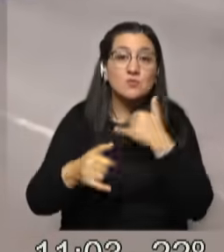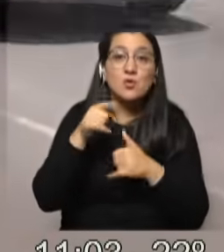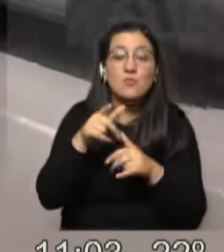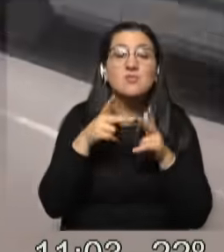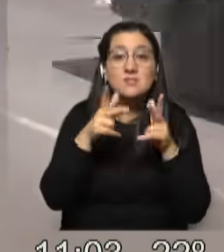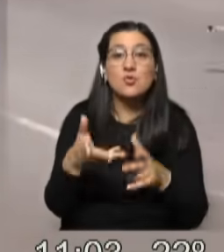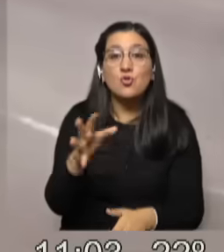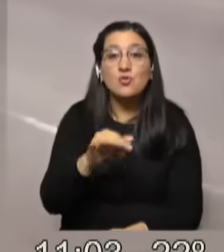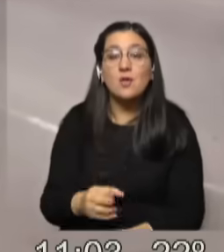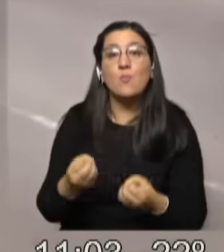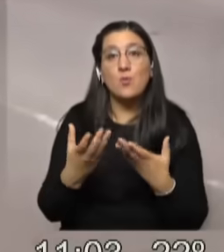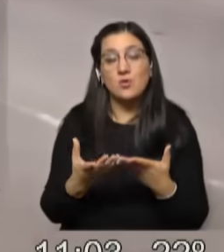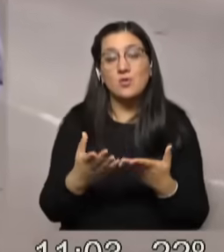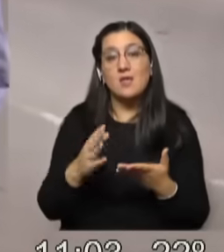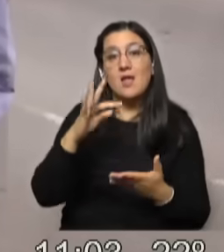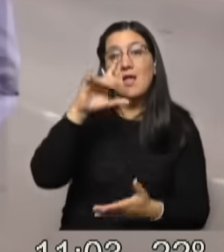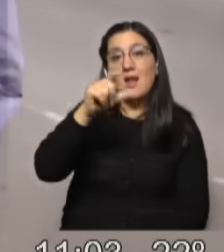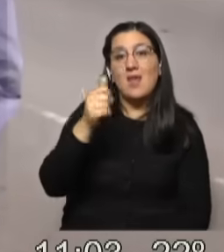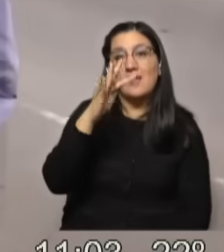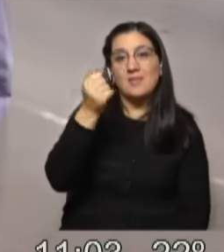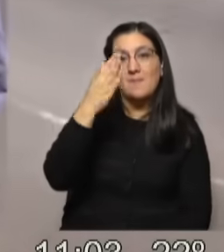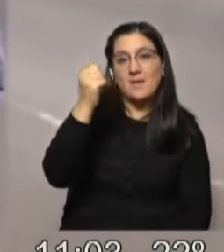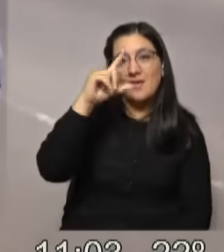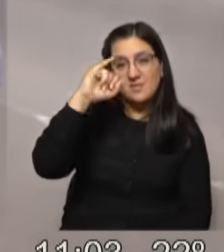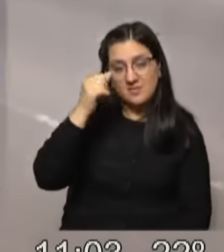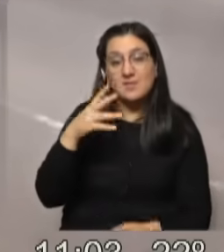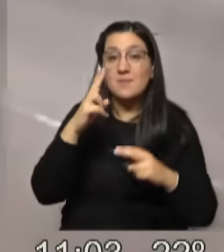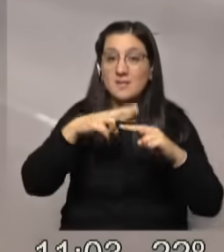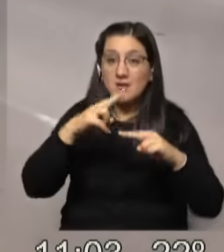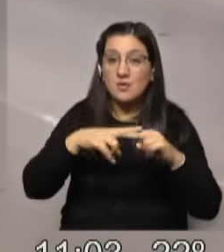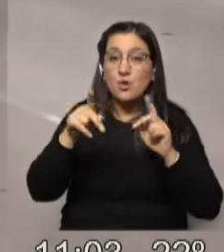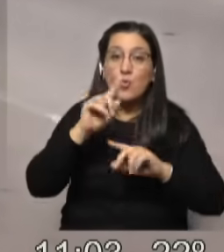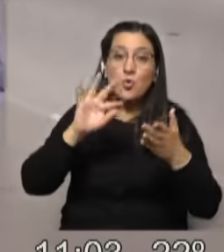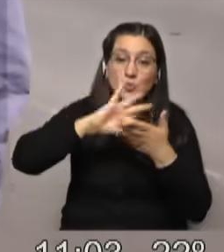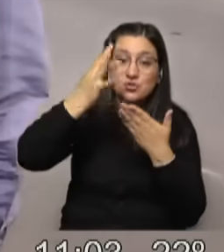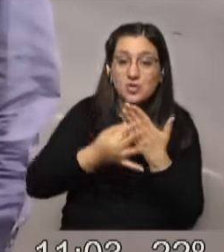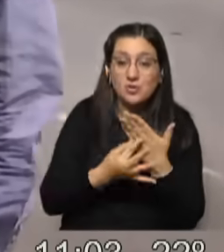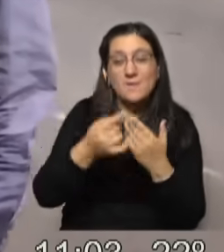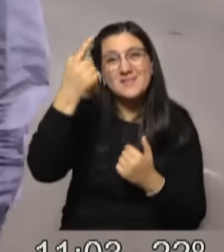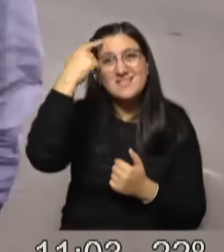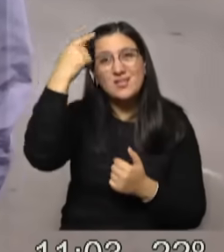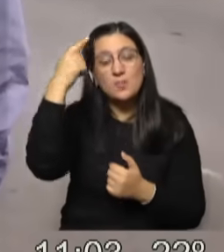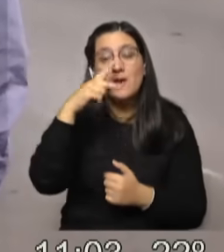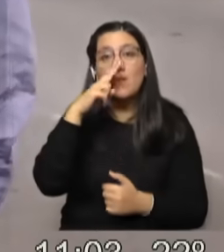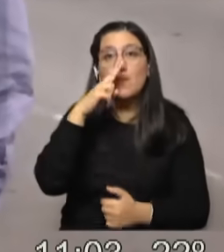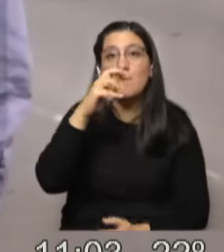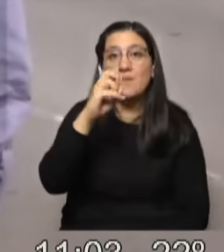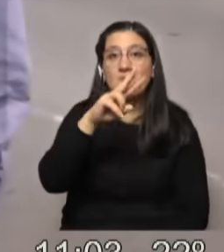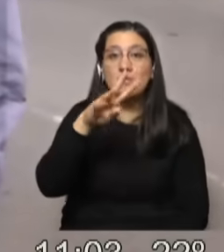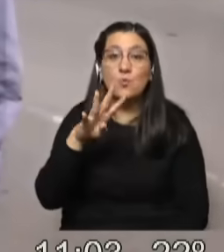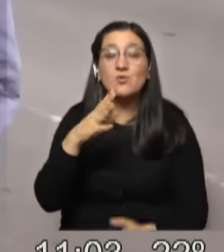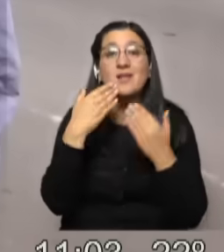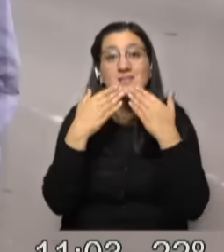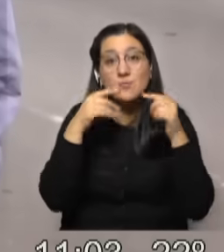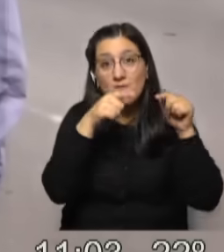en el día a día? No, bueno, estamos ahí, estamos en las redes sociales también, y bueno, con algunos proyectos pensando para el 2024, y nada, el